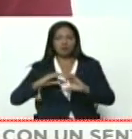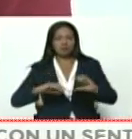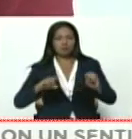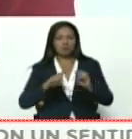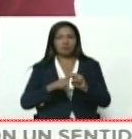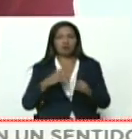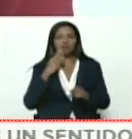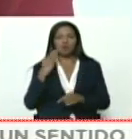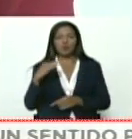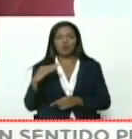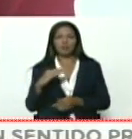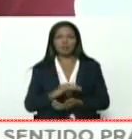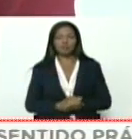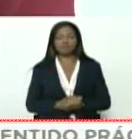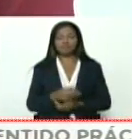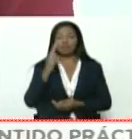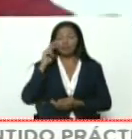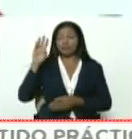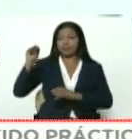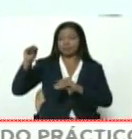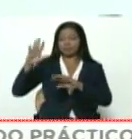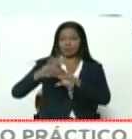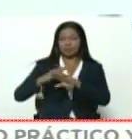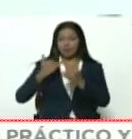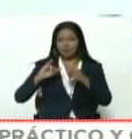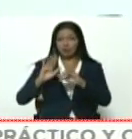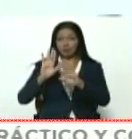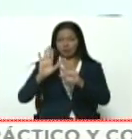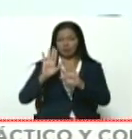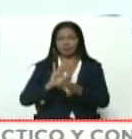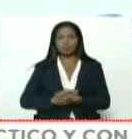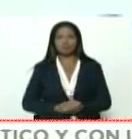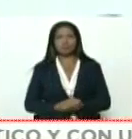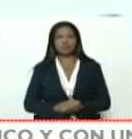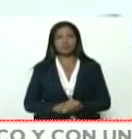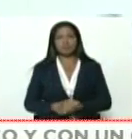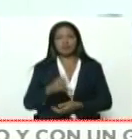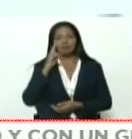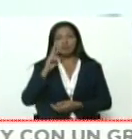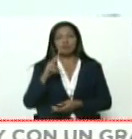con la juventud. Mira, Nico, fíjate. Ahí